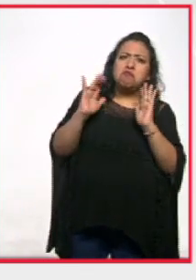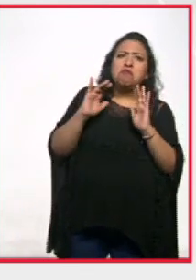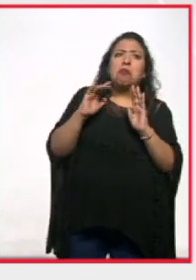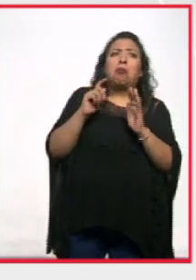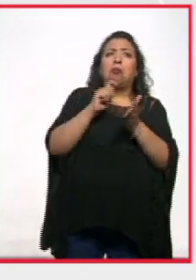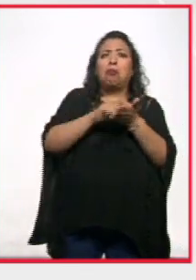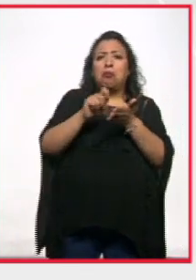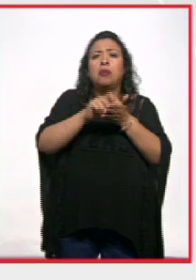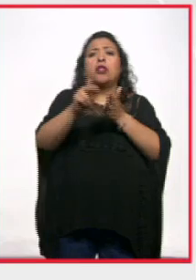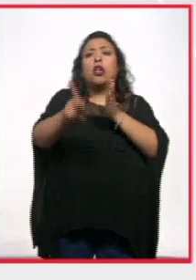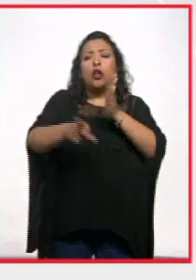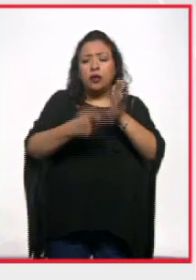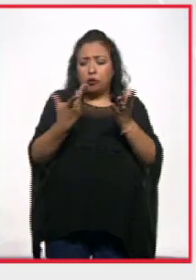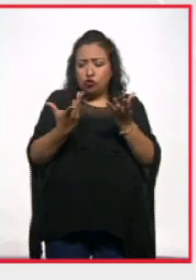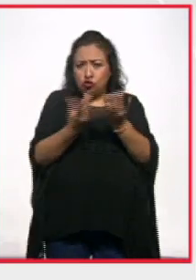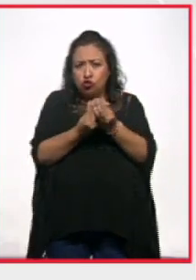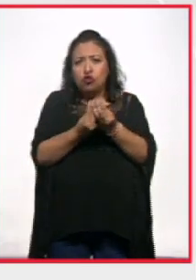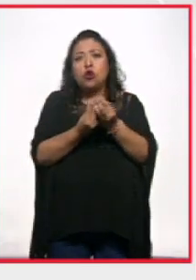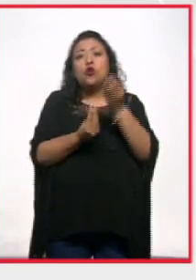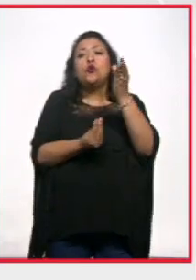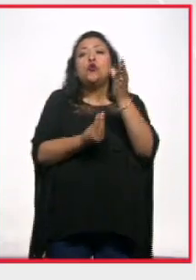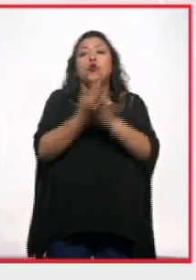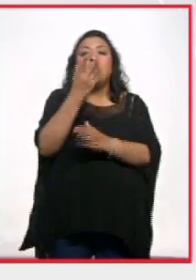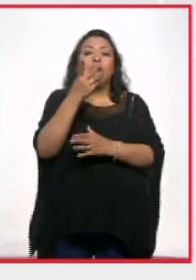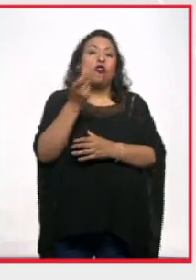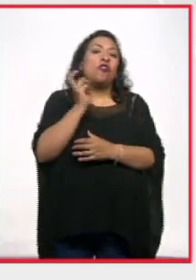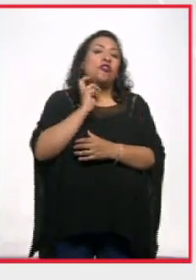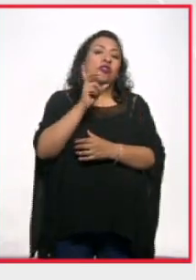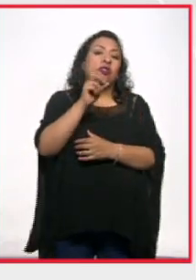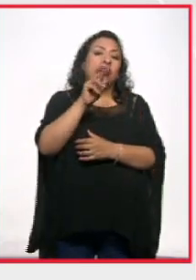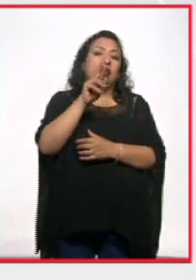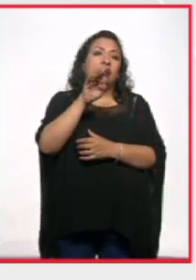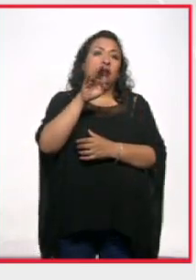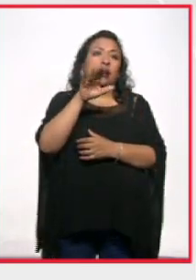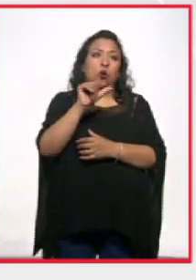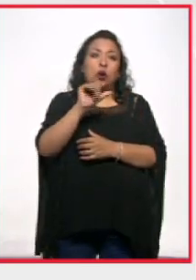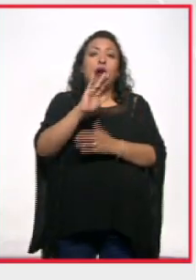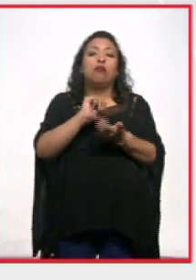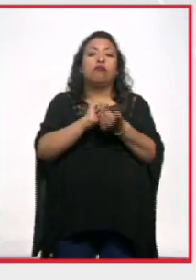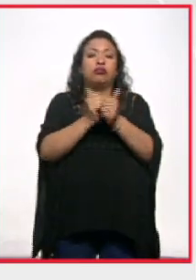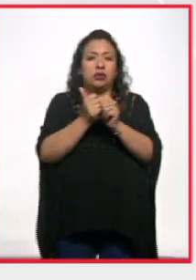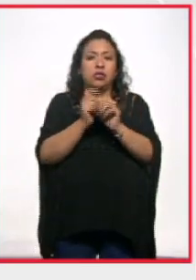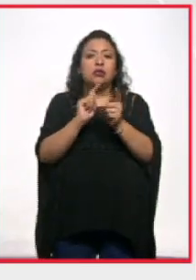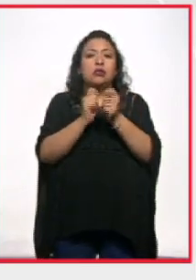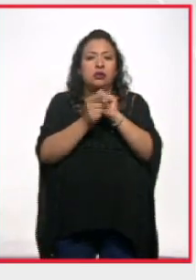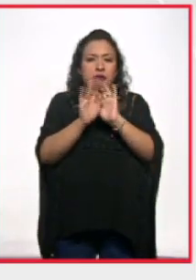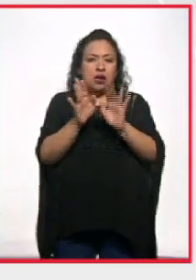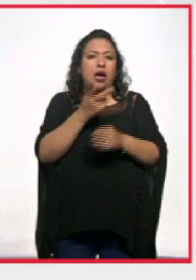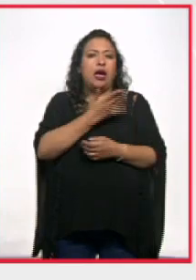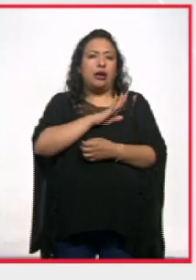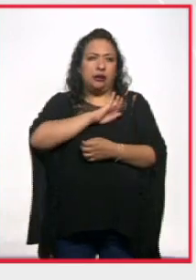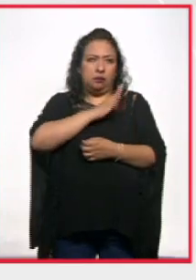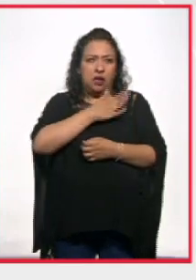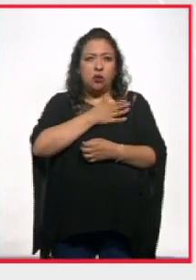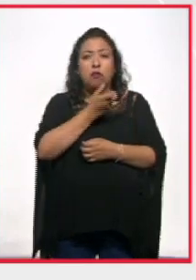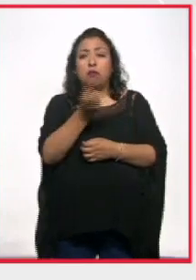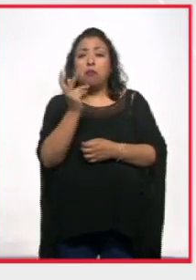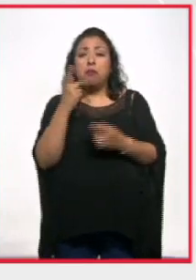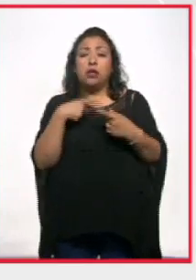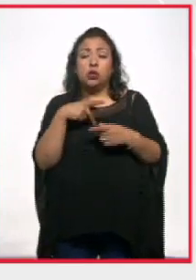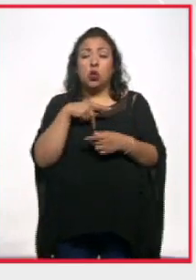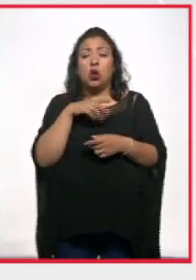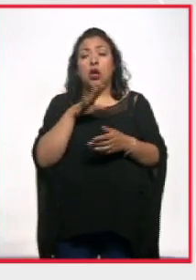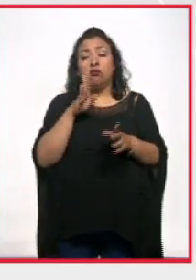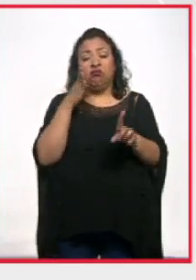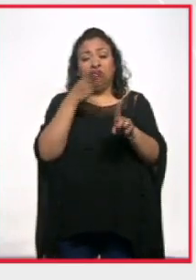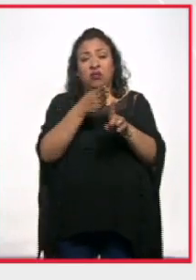terminó reescribiendo junto con él una nueva versión de Drácula, que ahora ya está en español y que para todos los especialistas en este